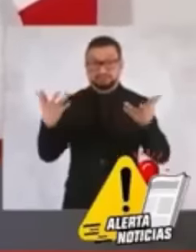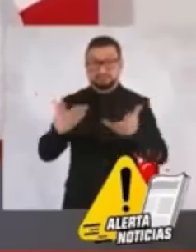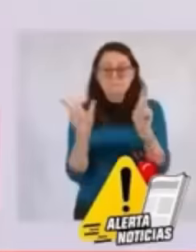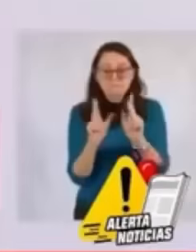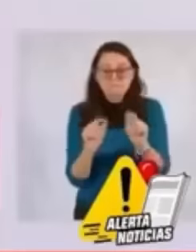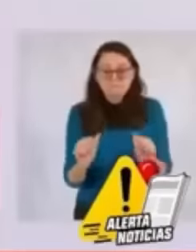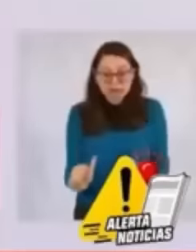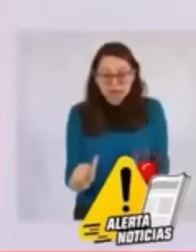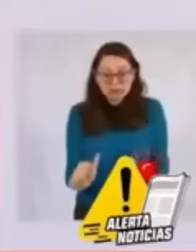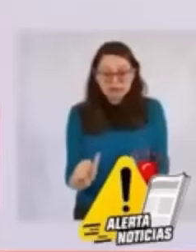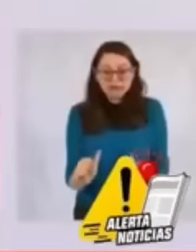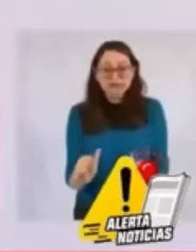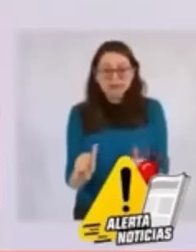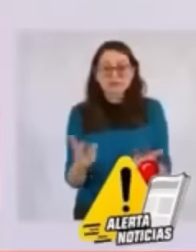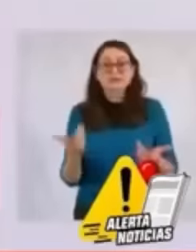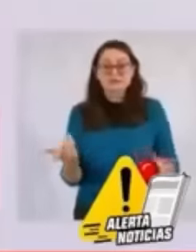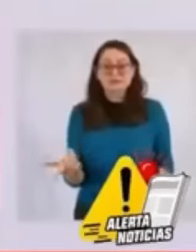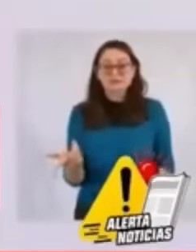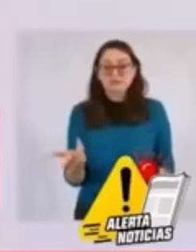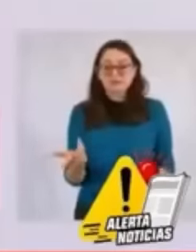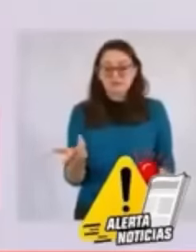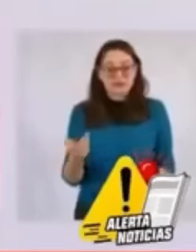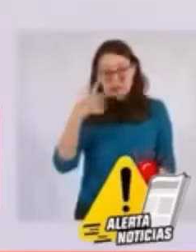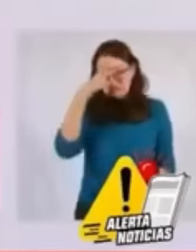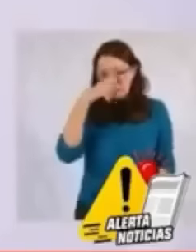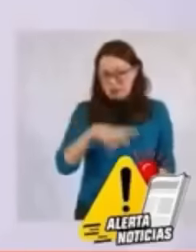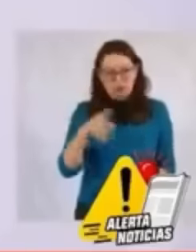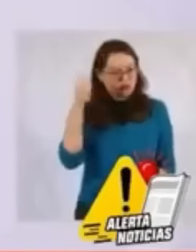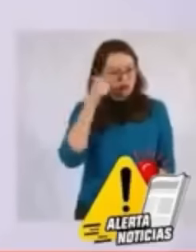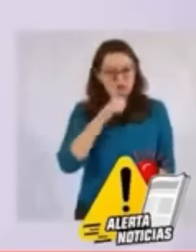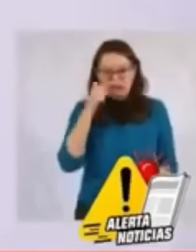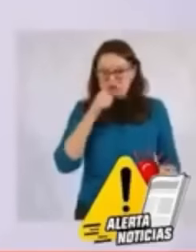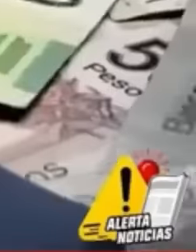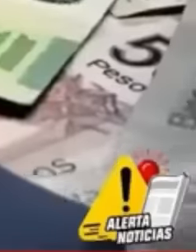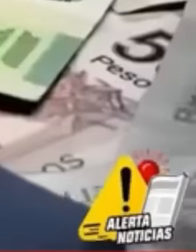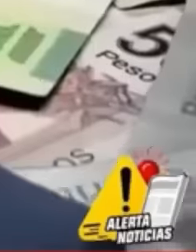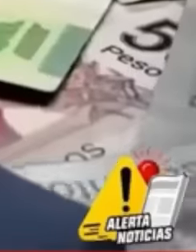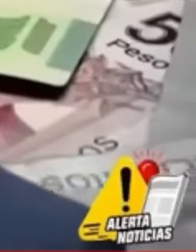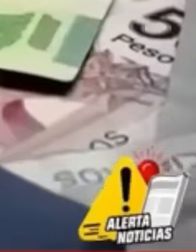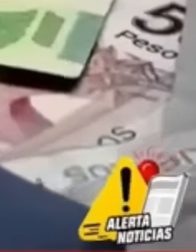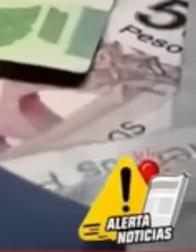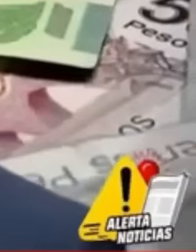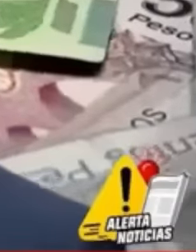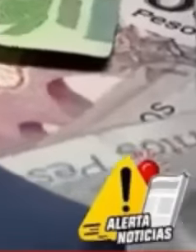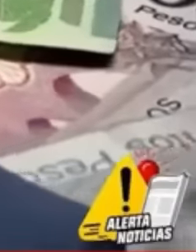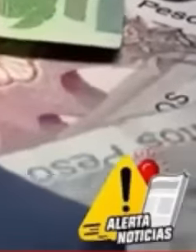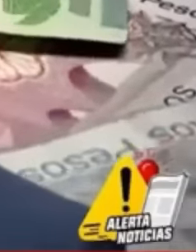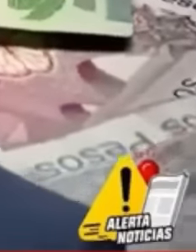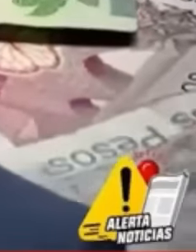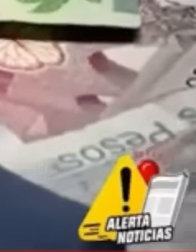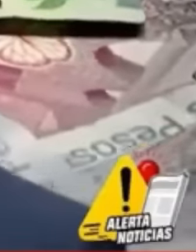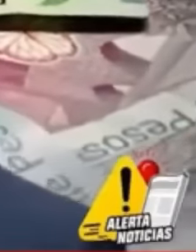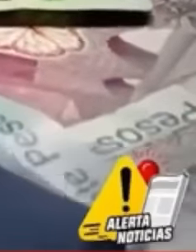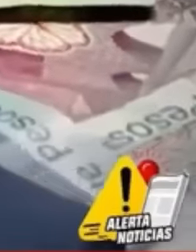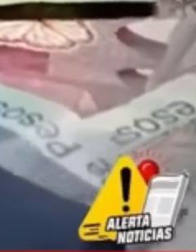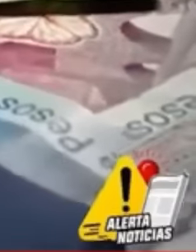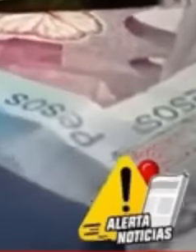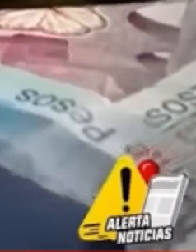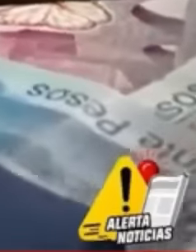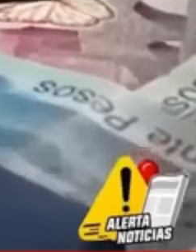este desvergonzado exigiendo lo que ellos jamás hicieron, protegiendo a esos delincuentes que obviamente